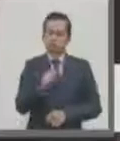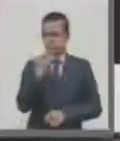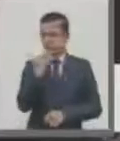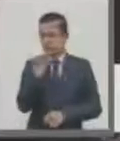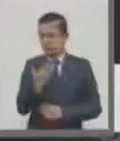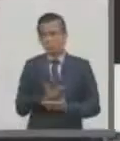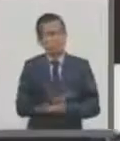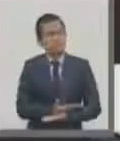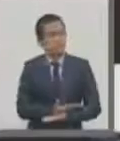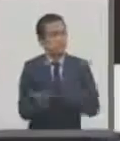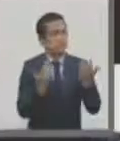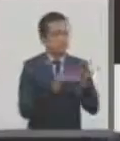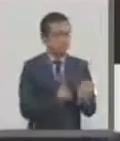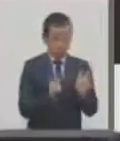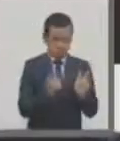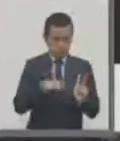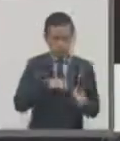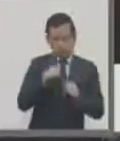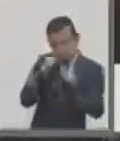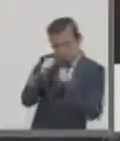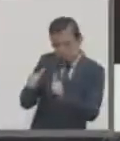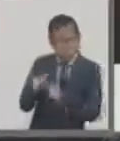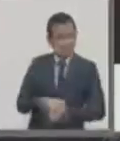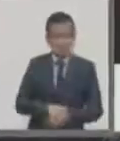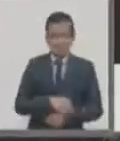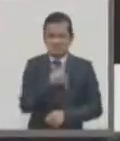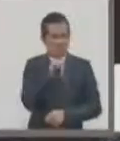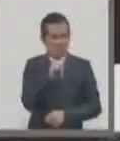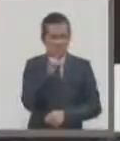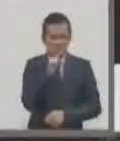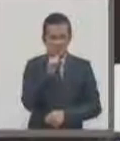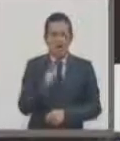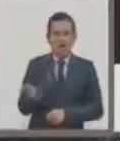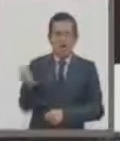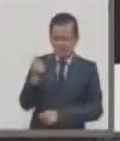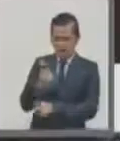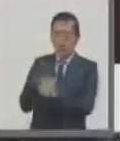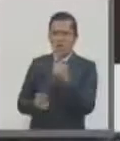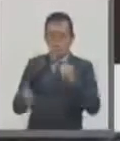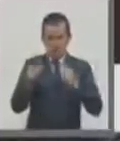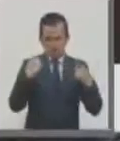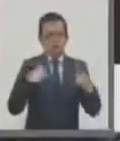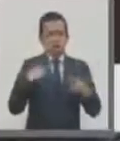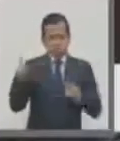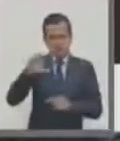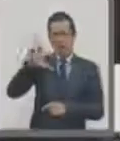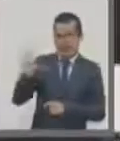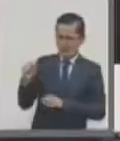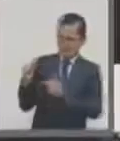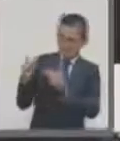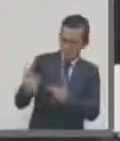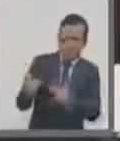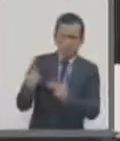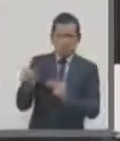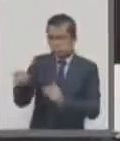sin escuchar sus peticiones. Varios grupos de afromexicanos piden que se les reconozca el